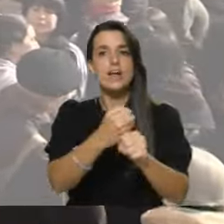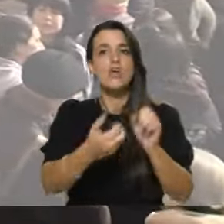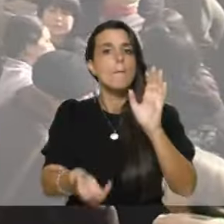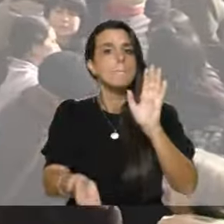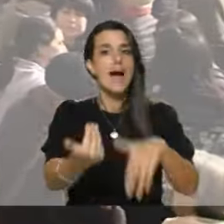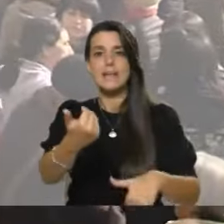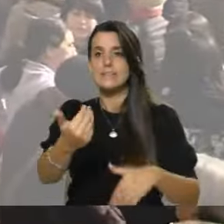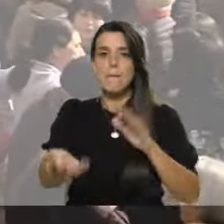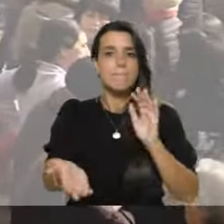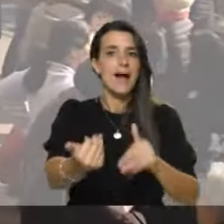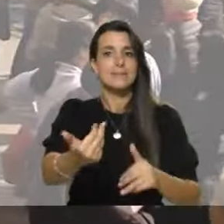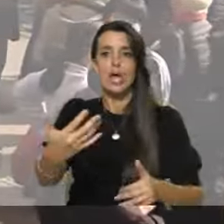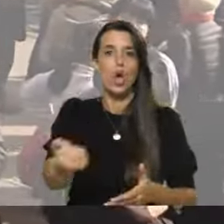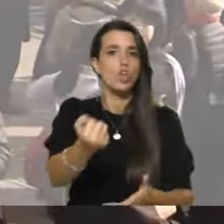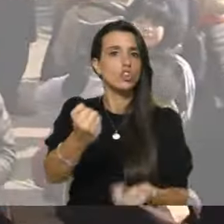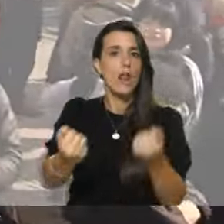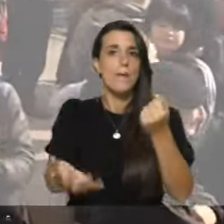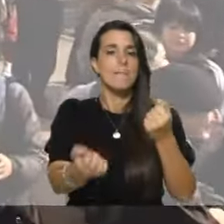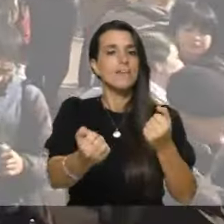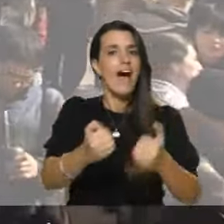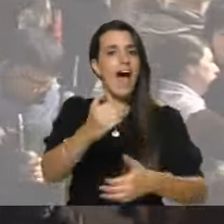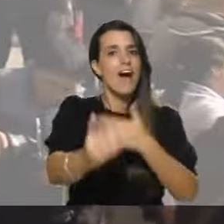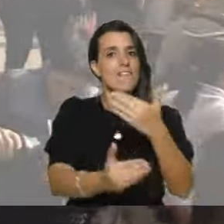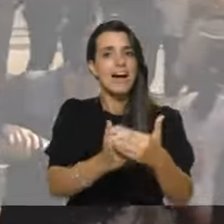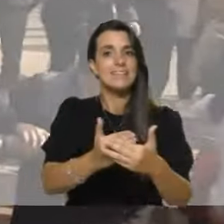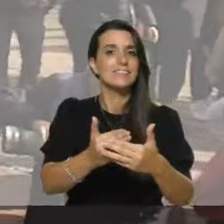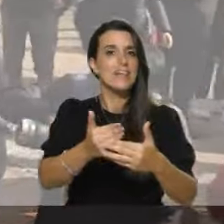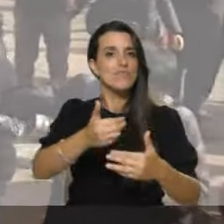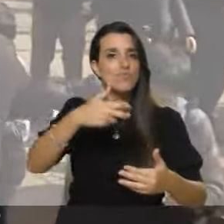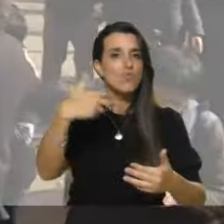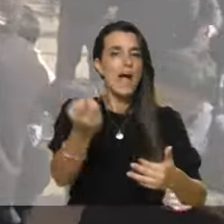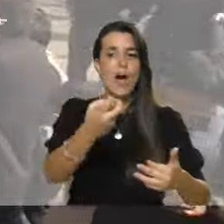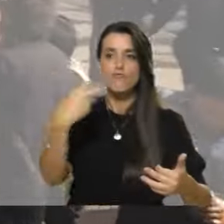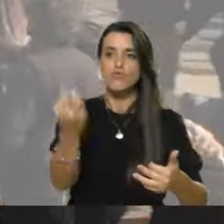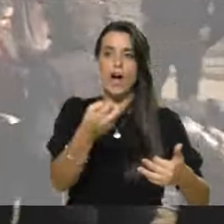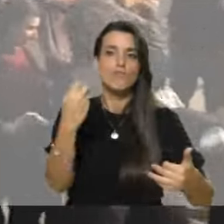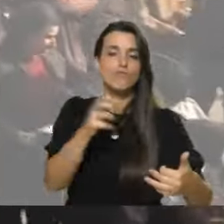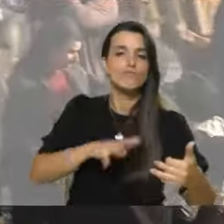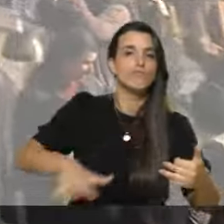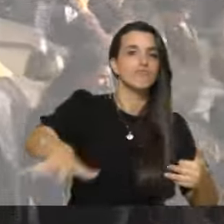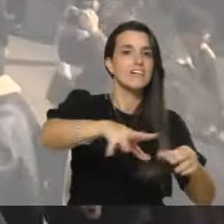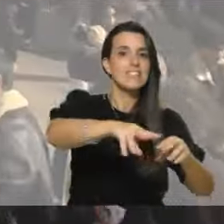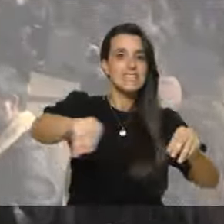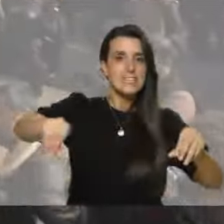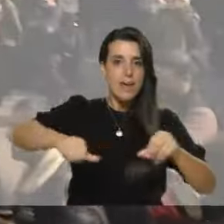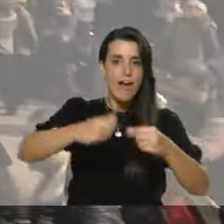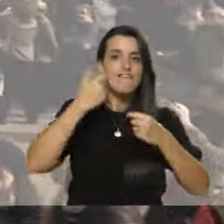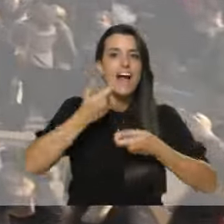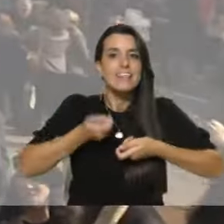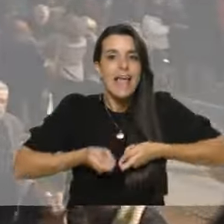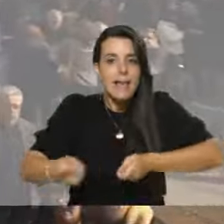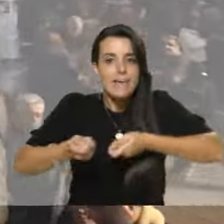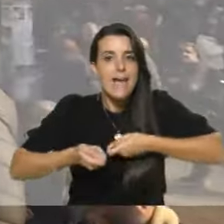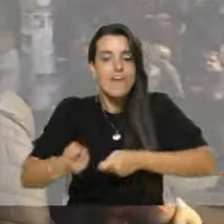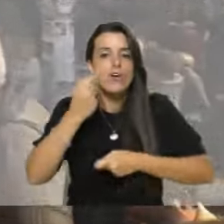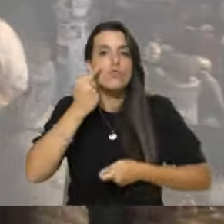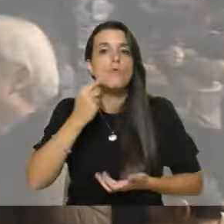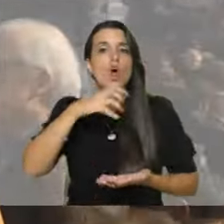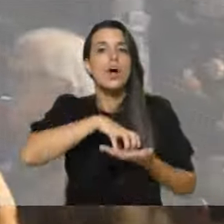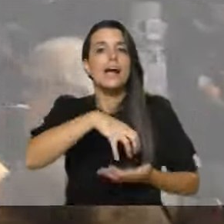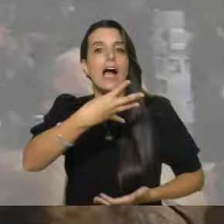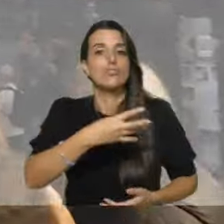restos de desaparecidos, para que se avancen los trabajos en los predios que resta por excavar en el batallón 14 del ejército,